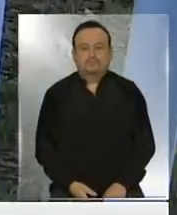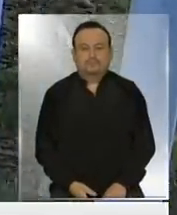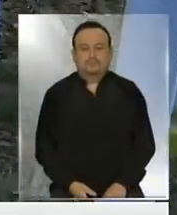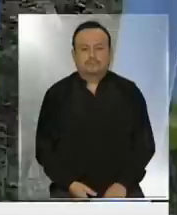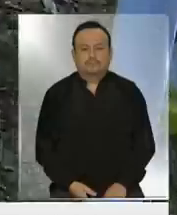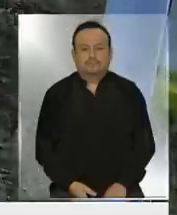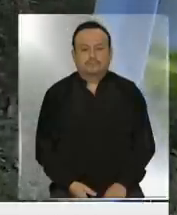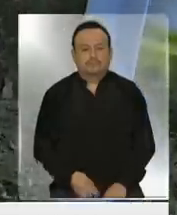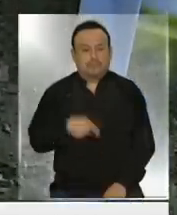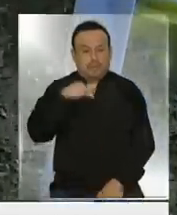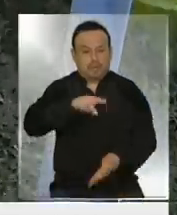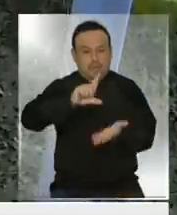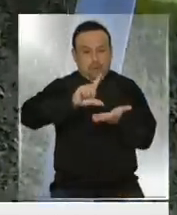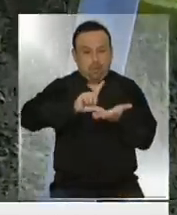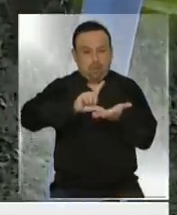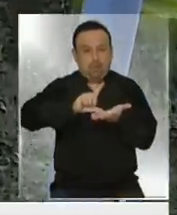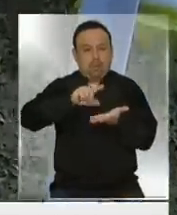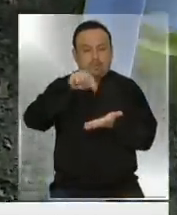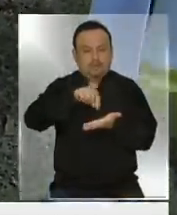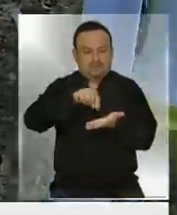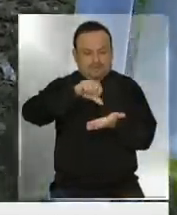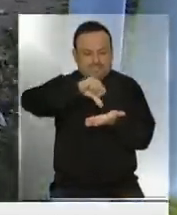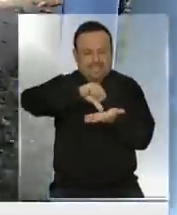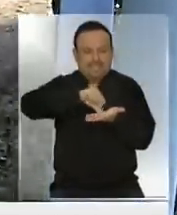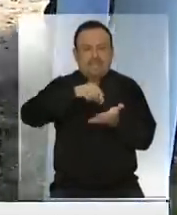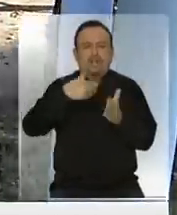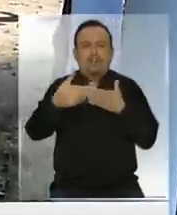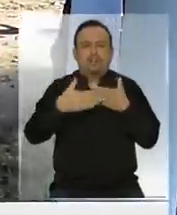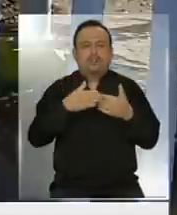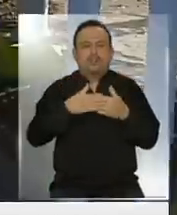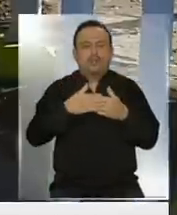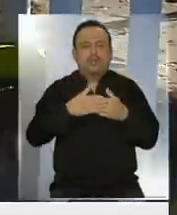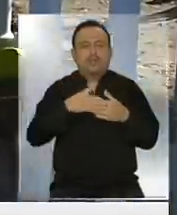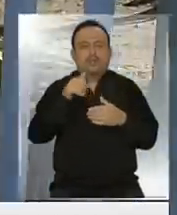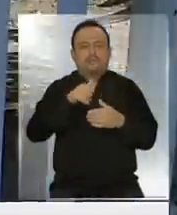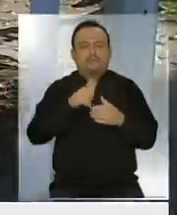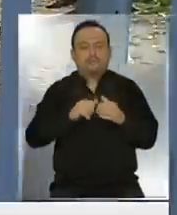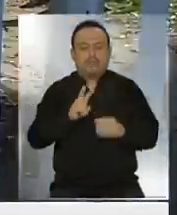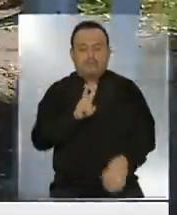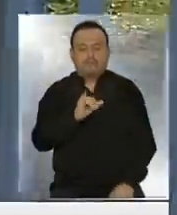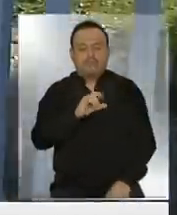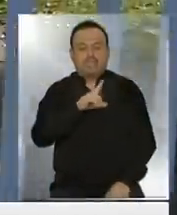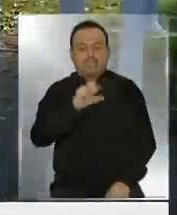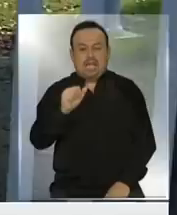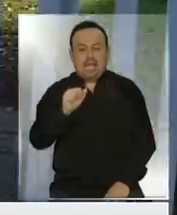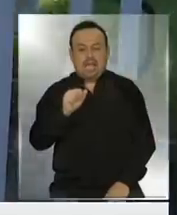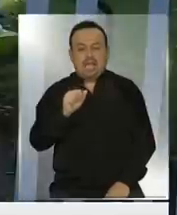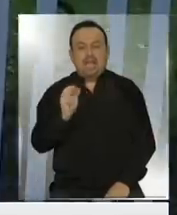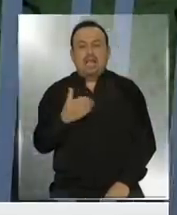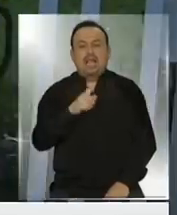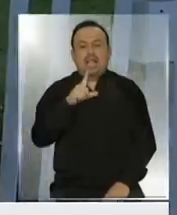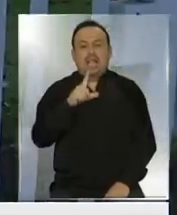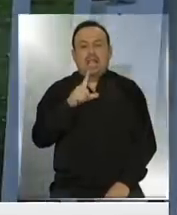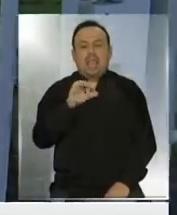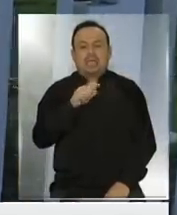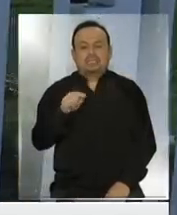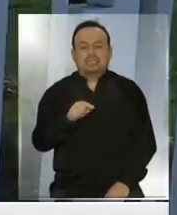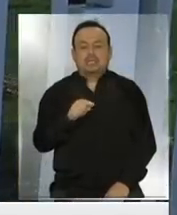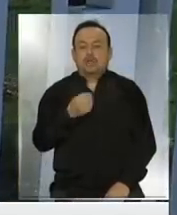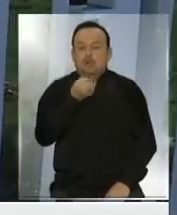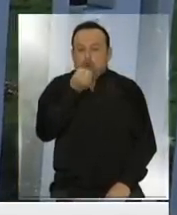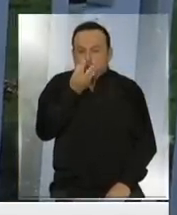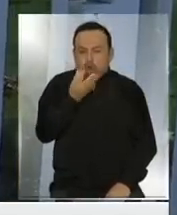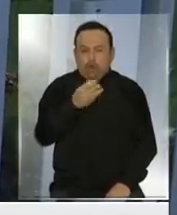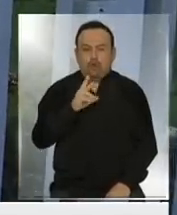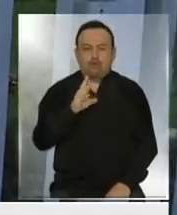bueno este lugar este centro de eventos queda en las inmediaciones de la villa las rosas hay cerca de nueve condominios que